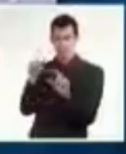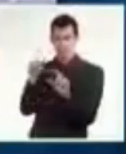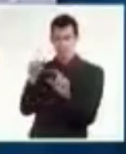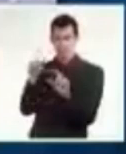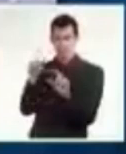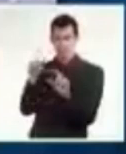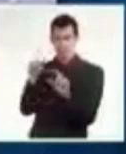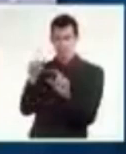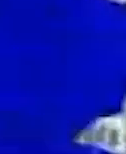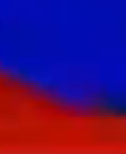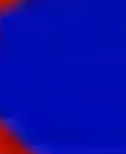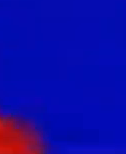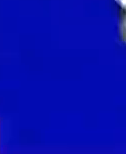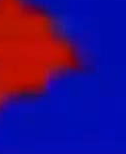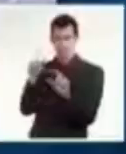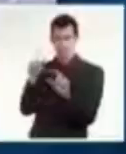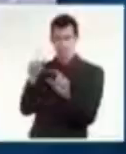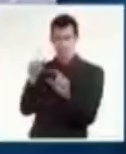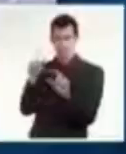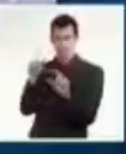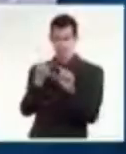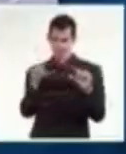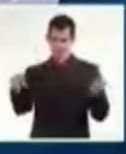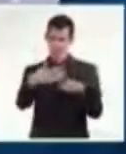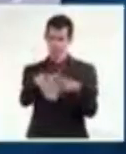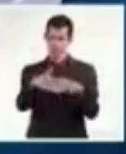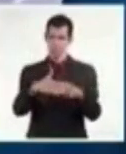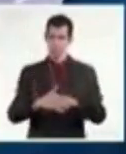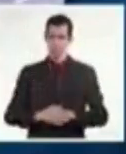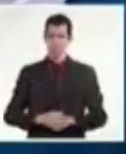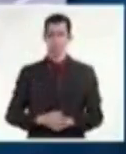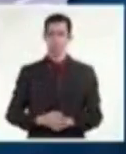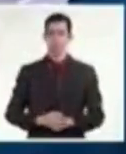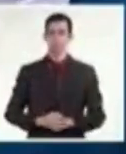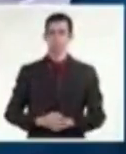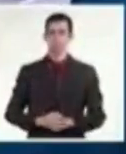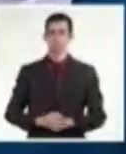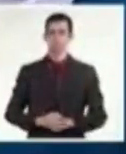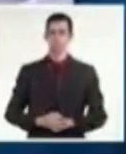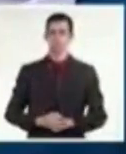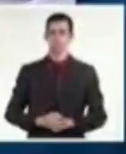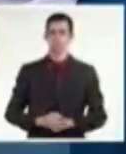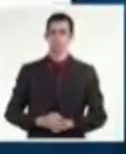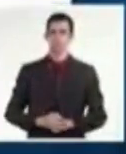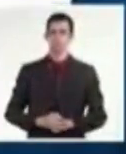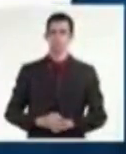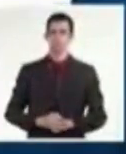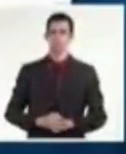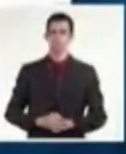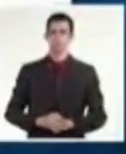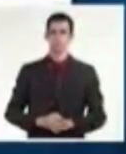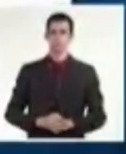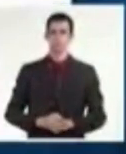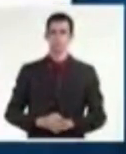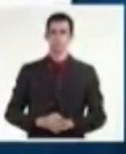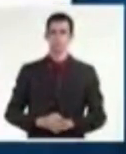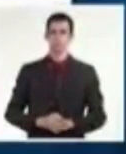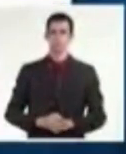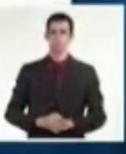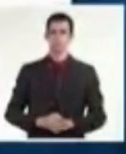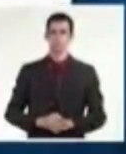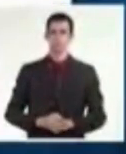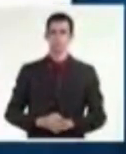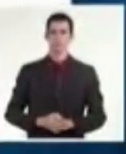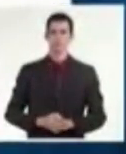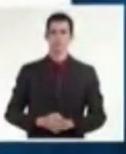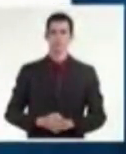ahí. Entonces yo me meto algo por... Vamos a seguir. 219 Kentucky. Tiene registrado a su nombre el